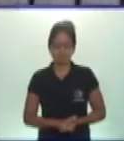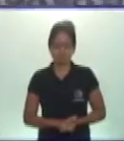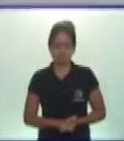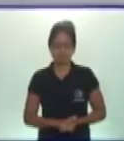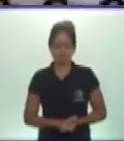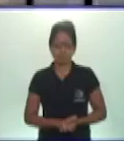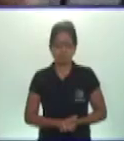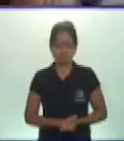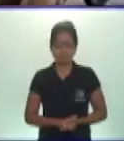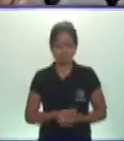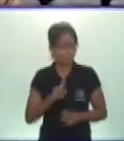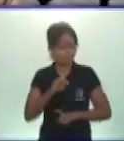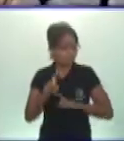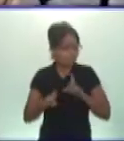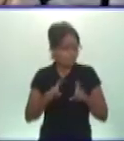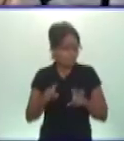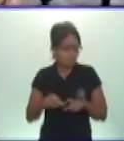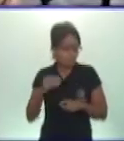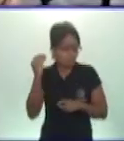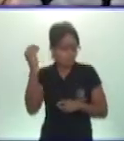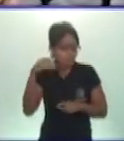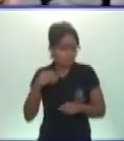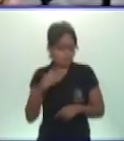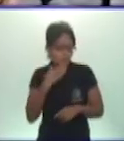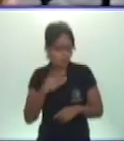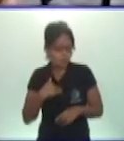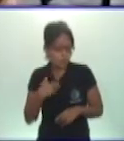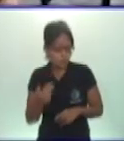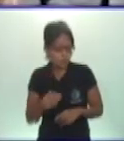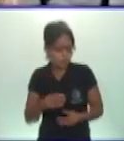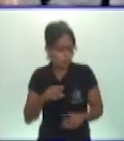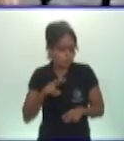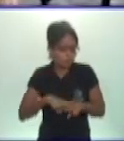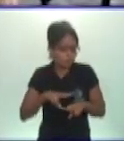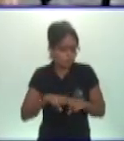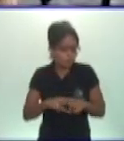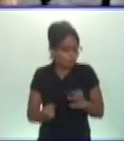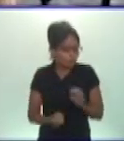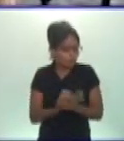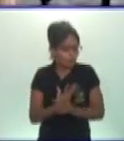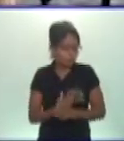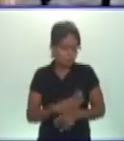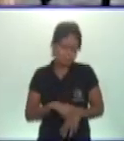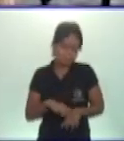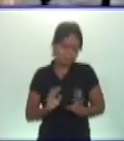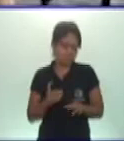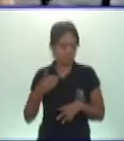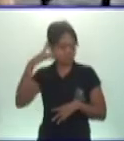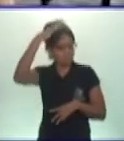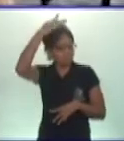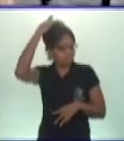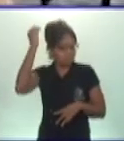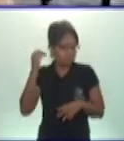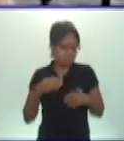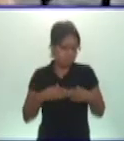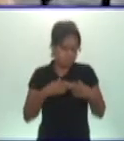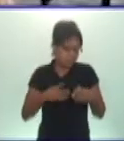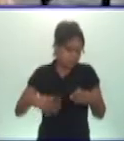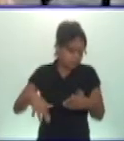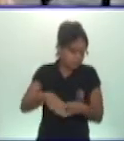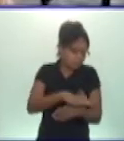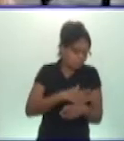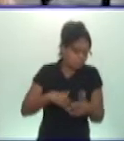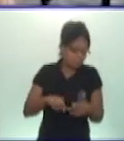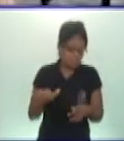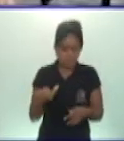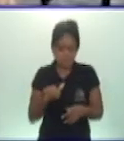¿Saben alrededor de qué accidentes geográficos se fundó la villa de San Cristóbal de La Habana? No, me imagino que el asunto de la bahía es como en cualquier otra parte del mundo, que ahí entran